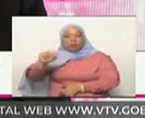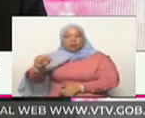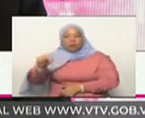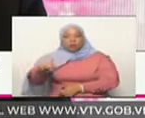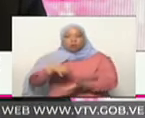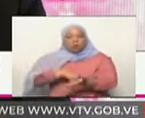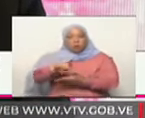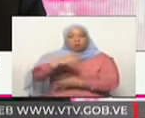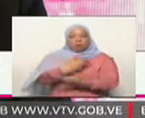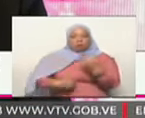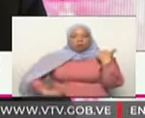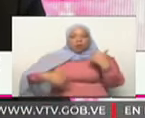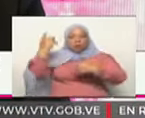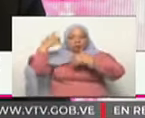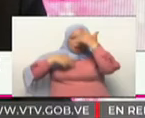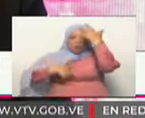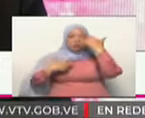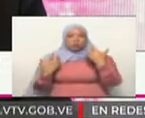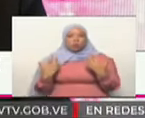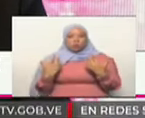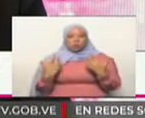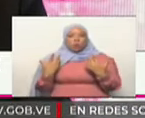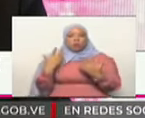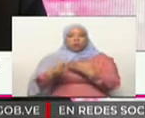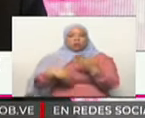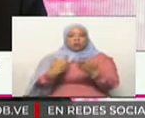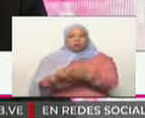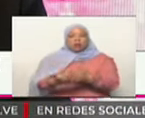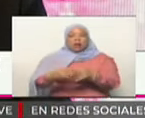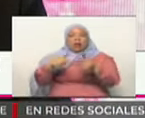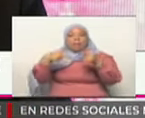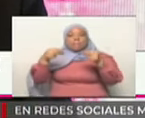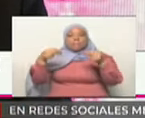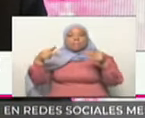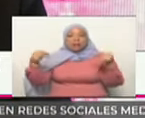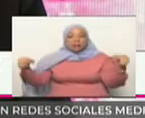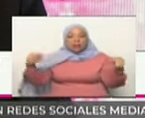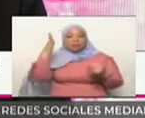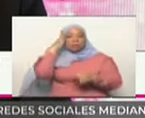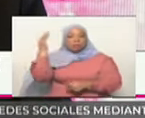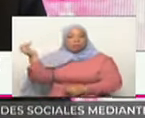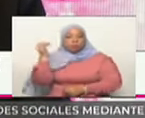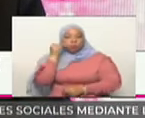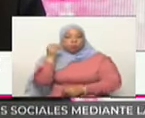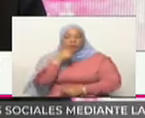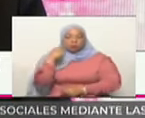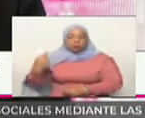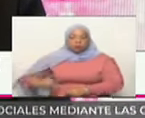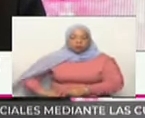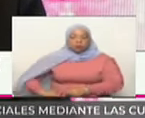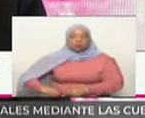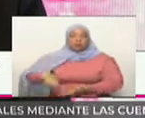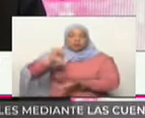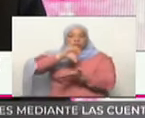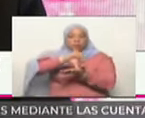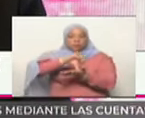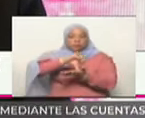fui con el presidente Chávez como canciller, que fuimos a Malasia, Vietnam, China, Irán, imagínate